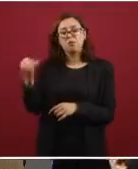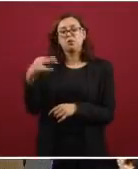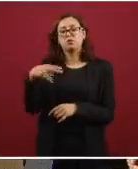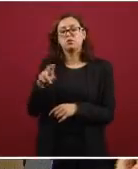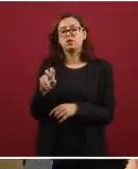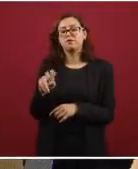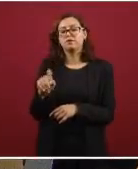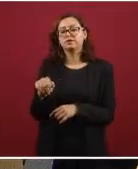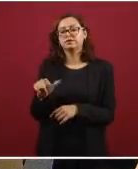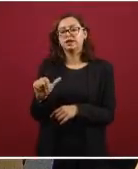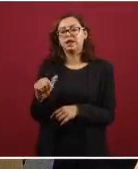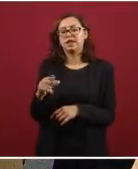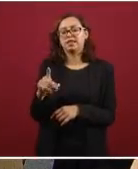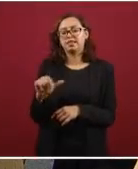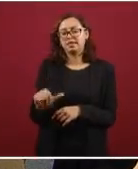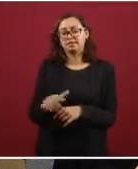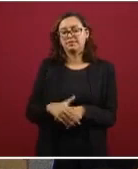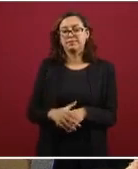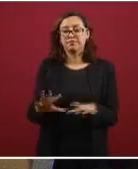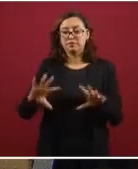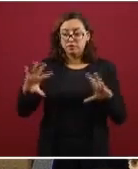Son en total 35 los países